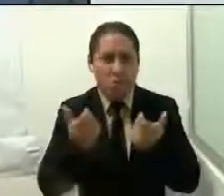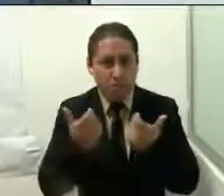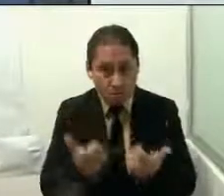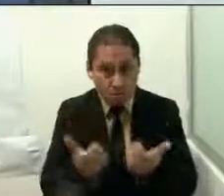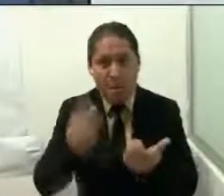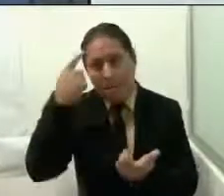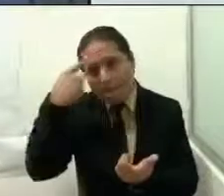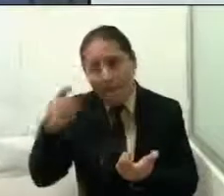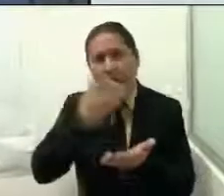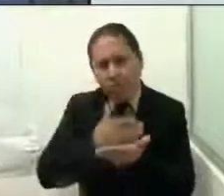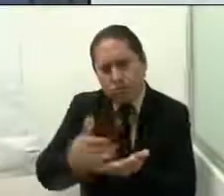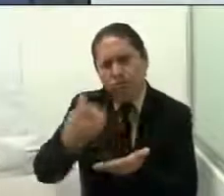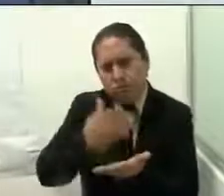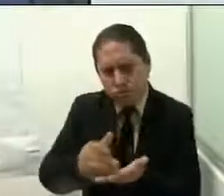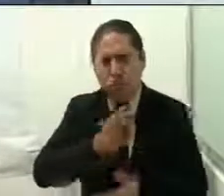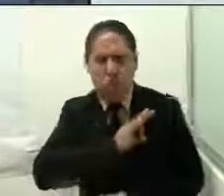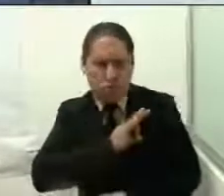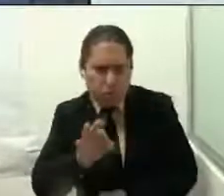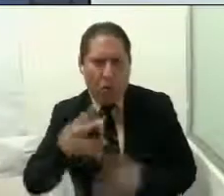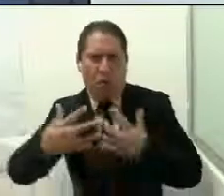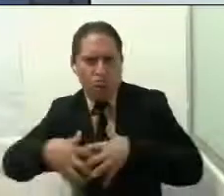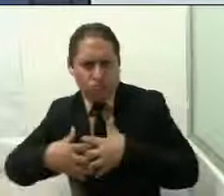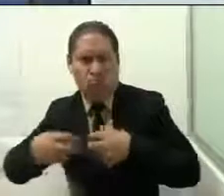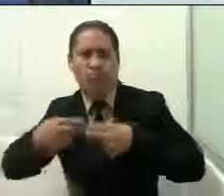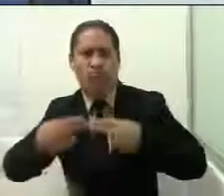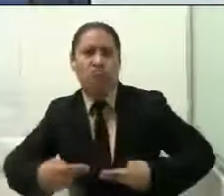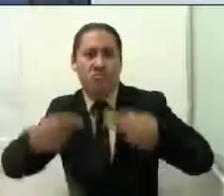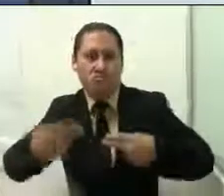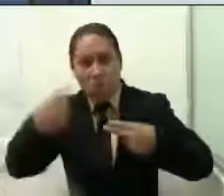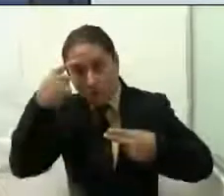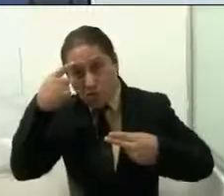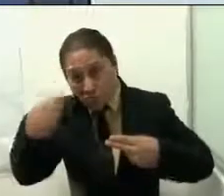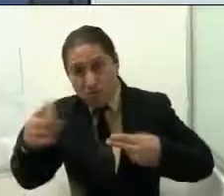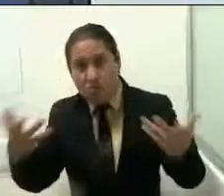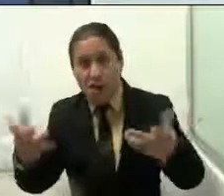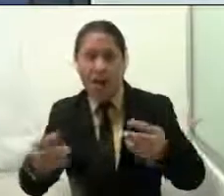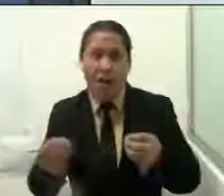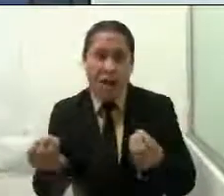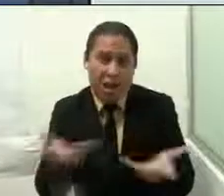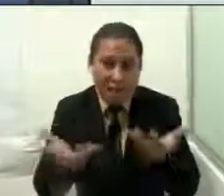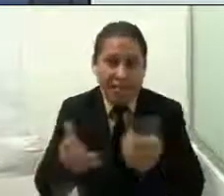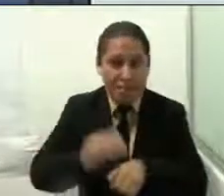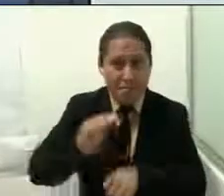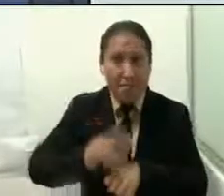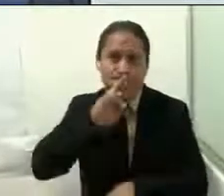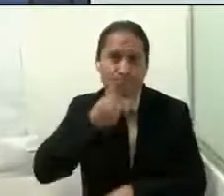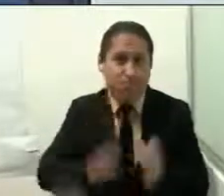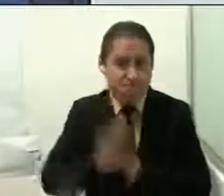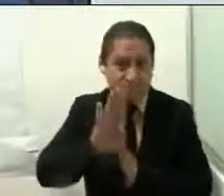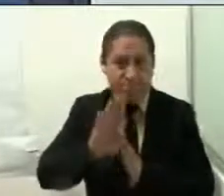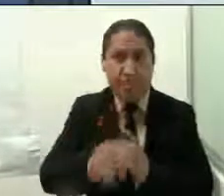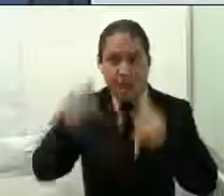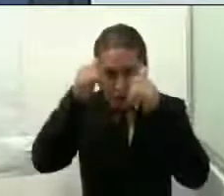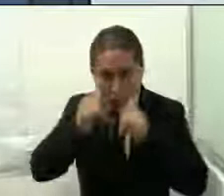créditos preferenciales créditos simples créditos de avío y refaccionarios a la agricultura y la ganadería